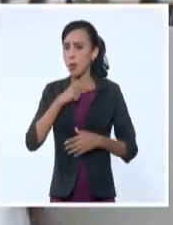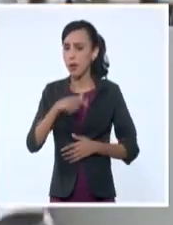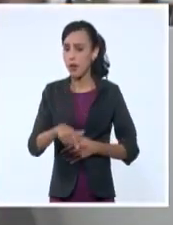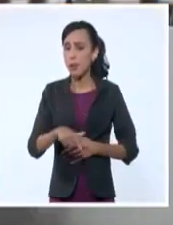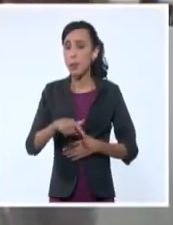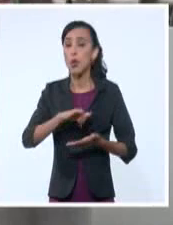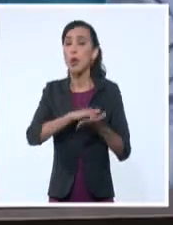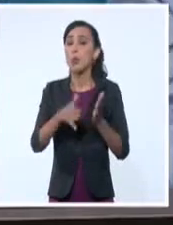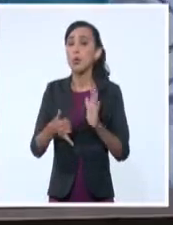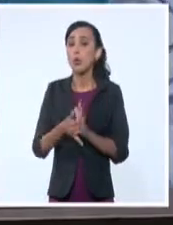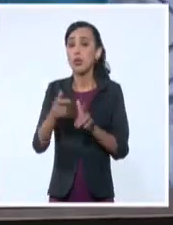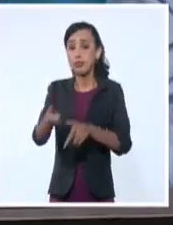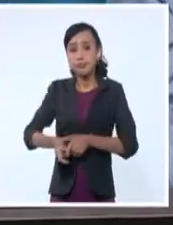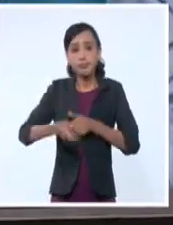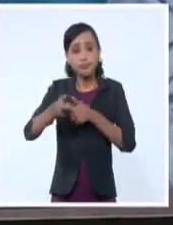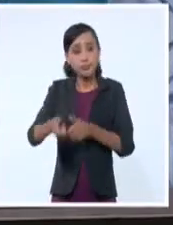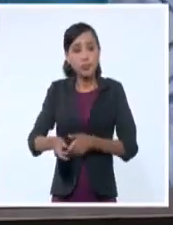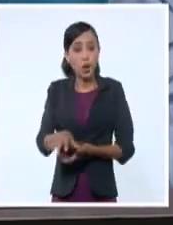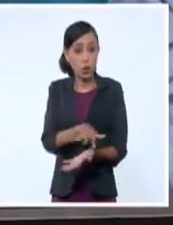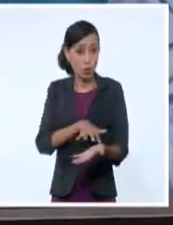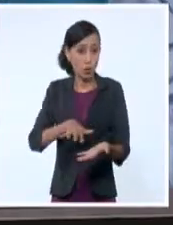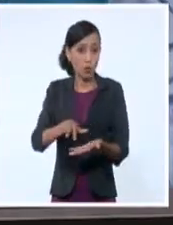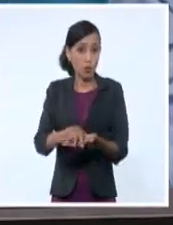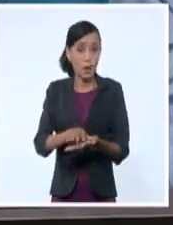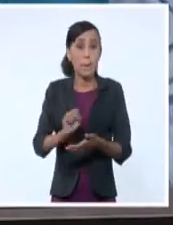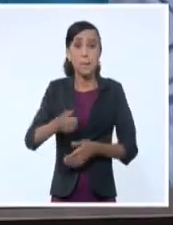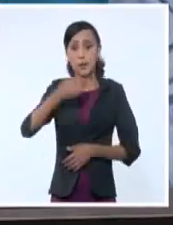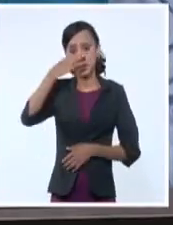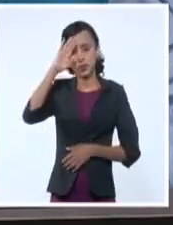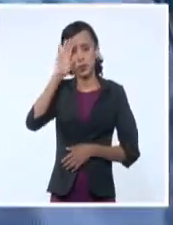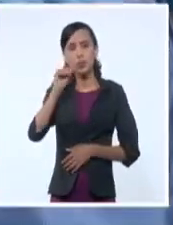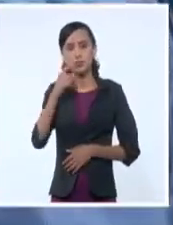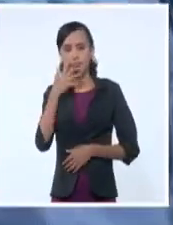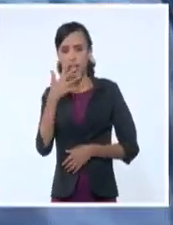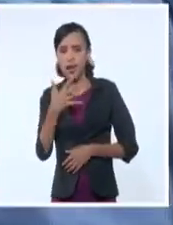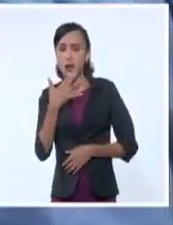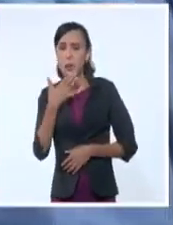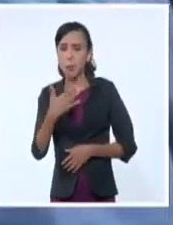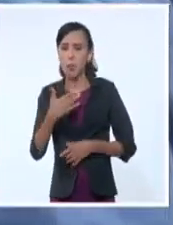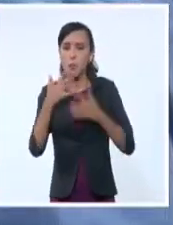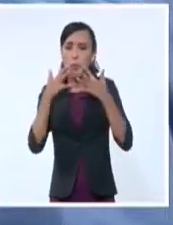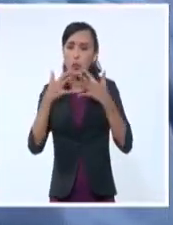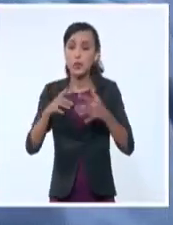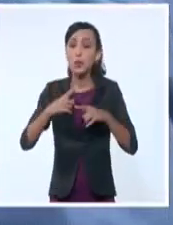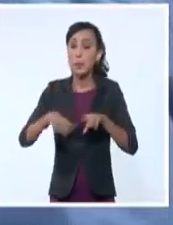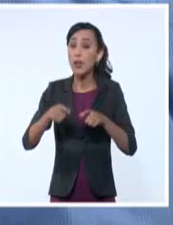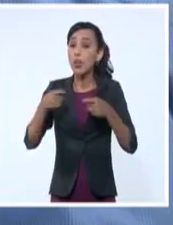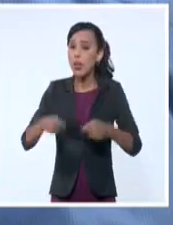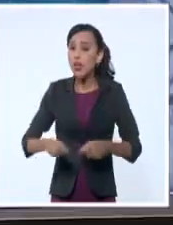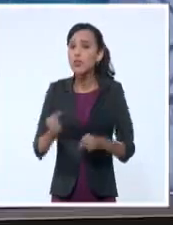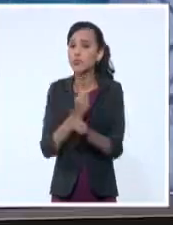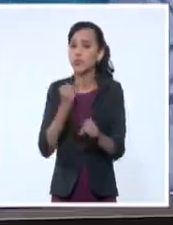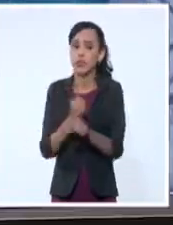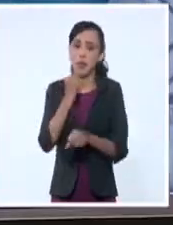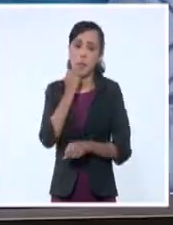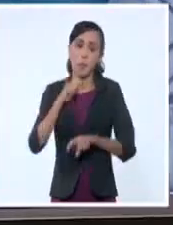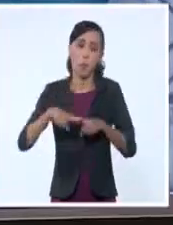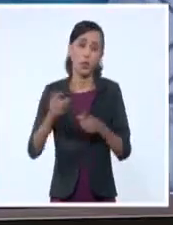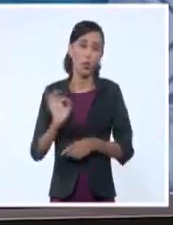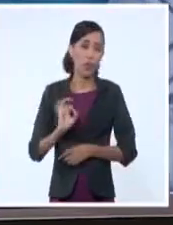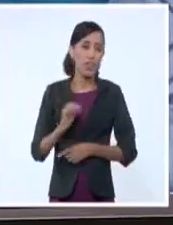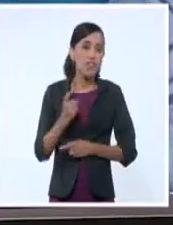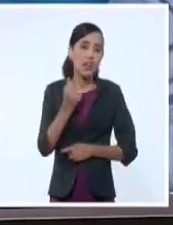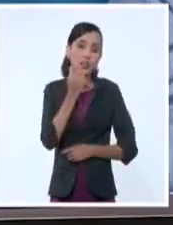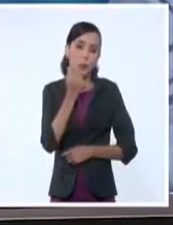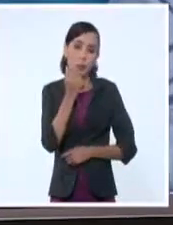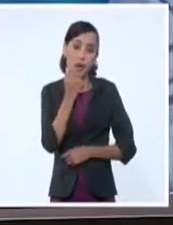agropecuarios locales, iniciativas que Díaz-Canel reconoció, pero a la vez convocó a extender, pues aún no satisfacen la demanda y se